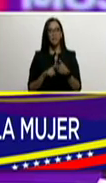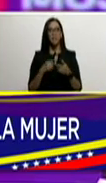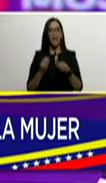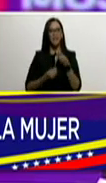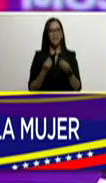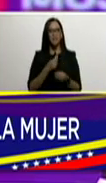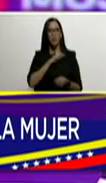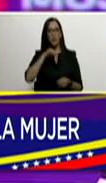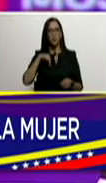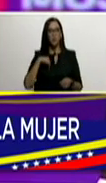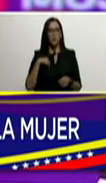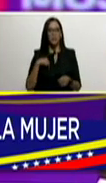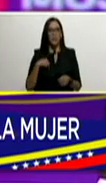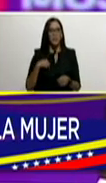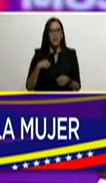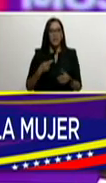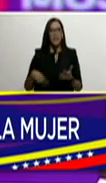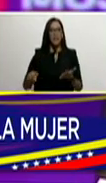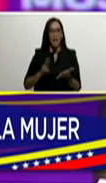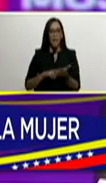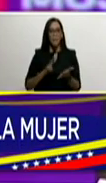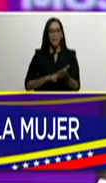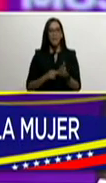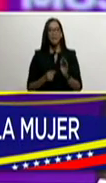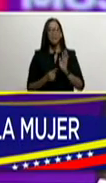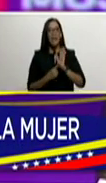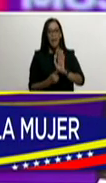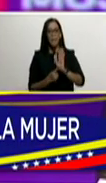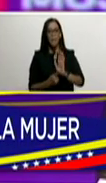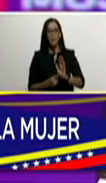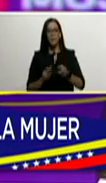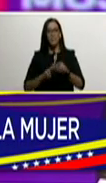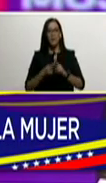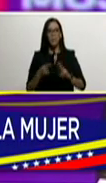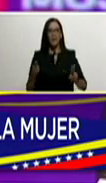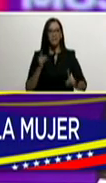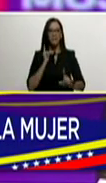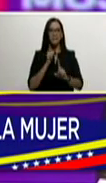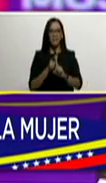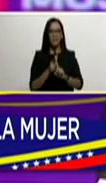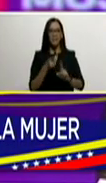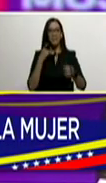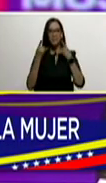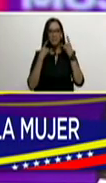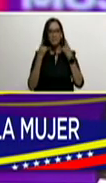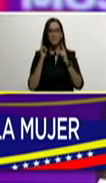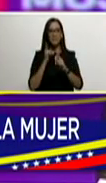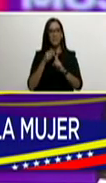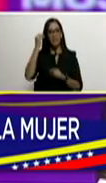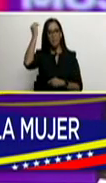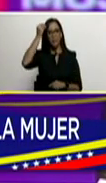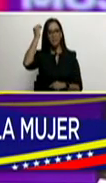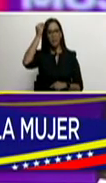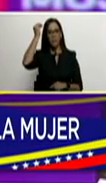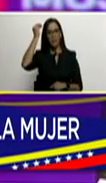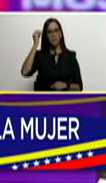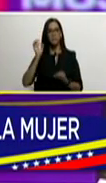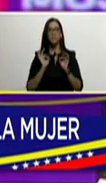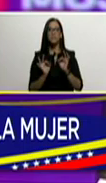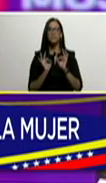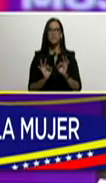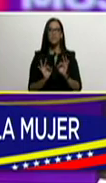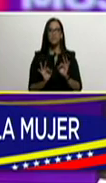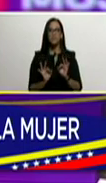hacernos nosotras réplicas y ejemplos de esa paz desde la acción, desde el pensamiento, pero sobre